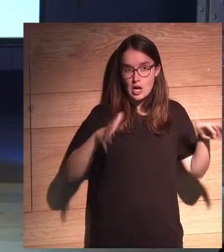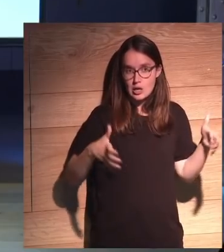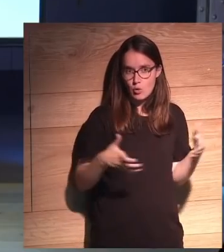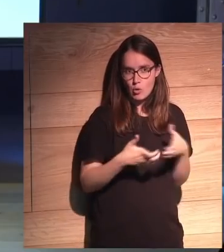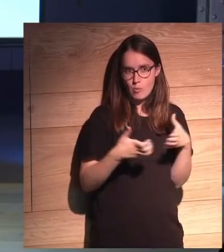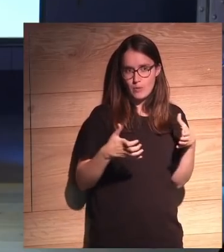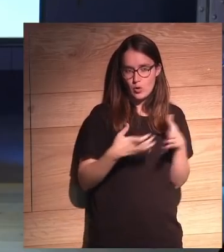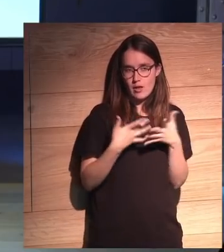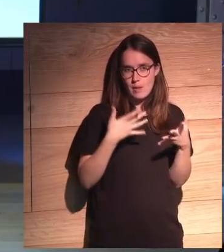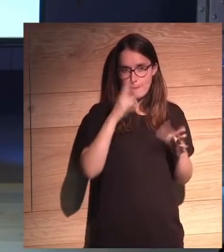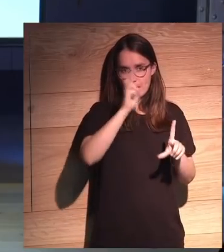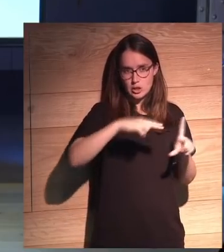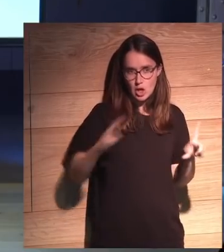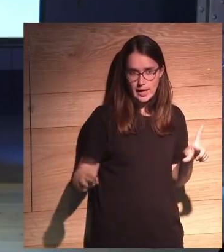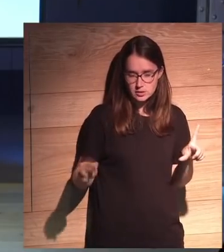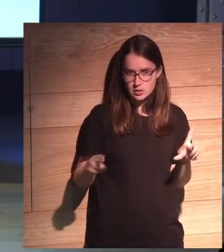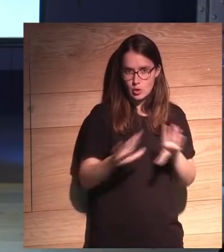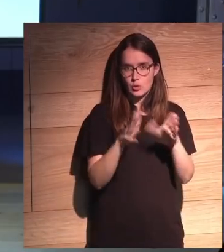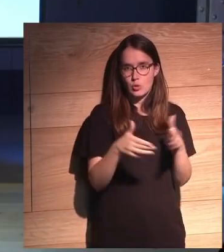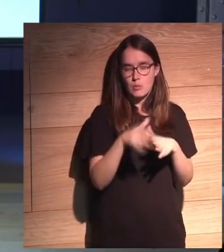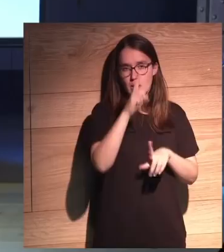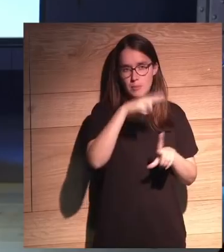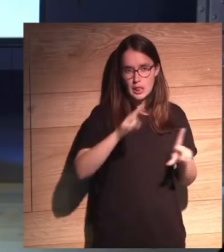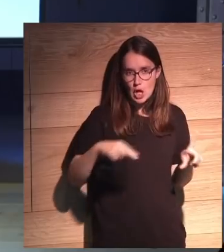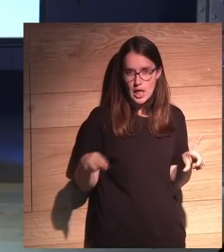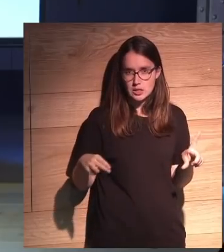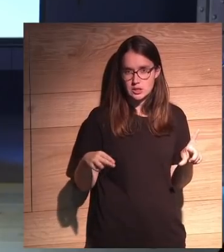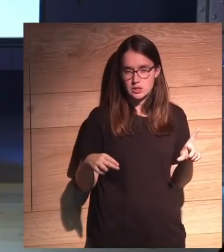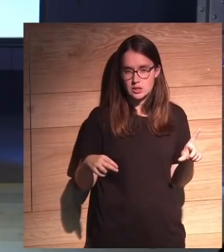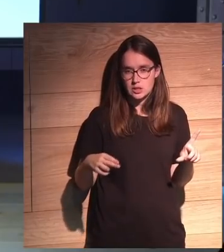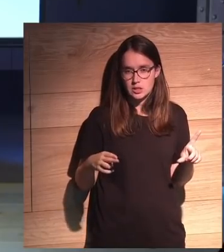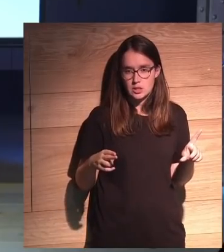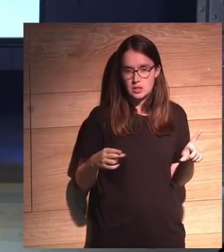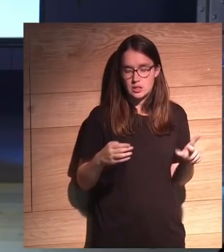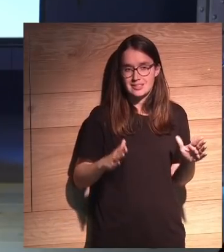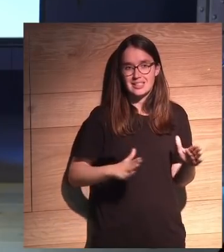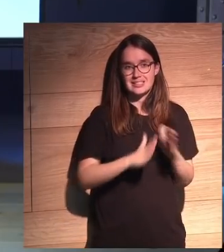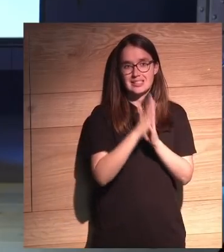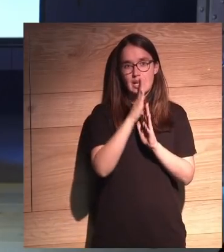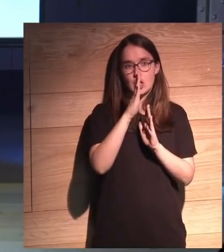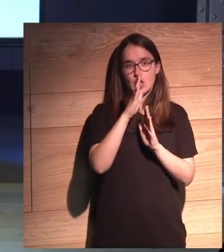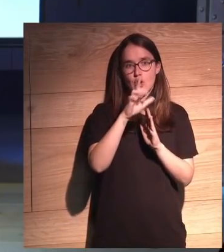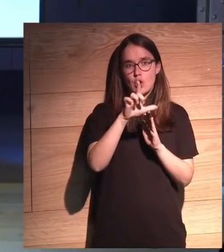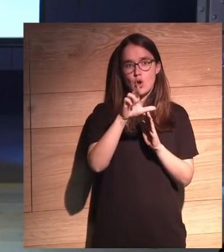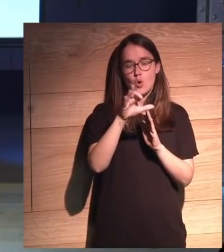ciudades, ¿no? Había un gremio de pintores que solía estar puesto bajo la advocación de San Lucas,